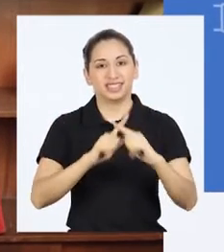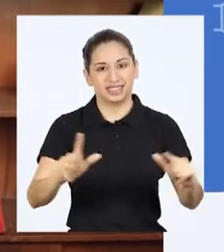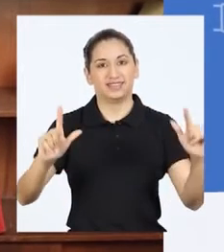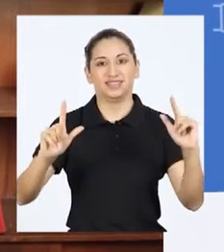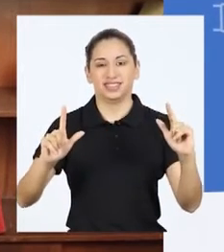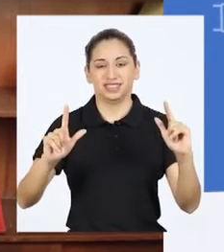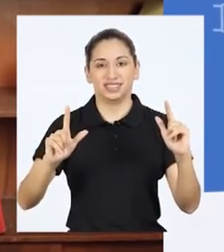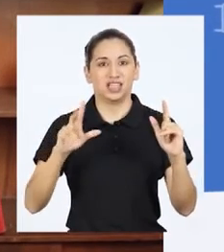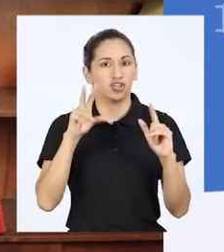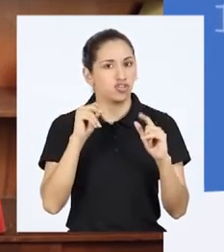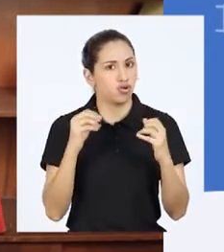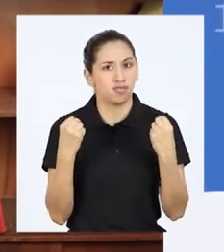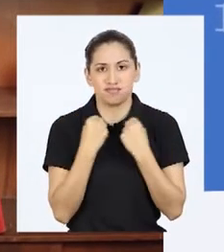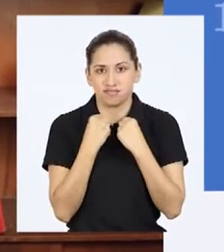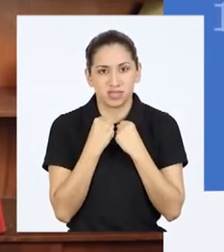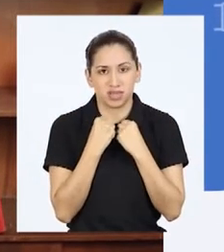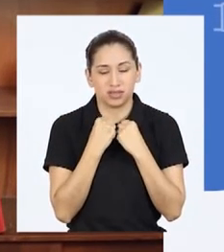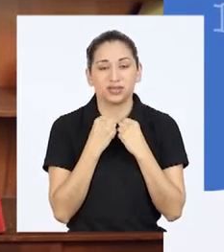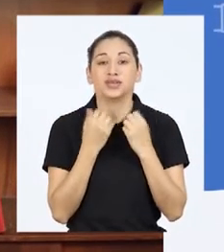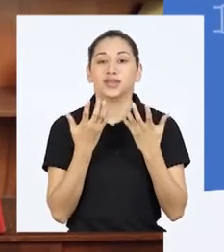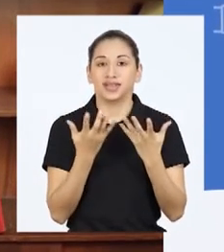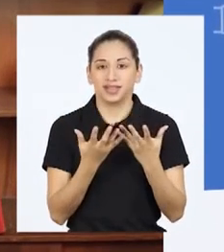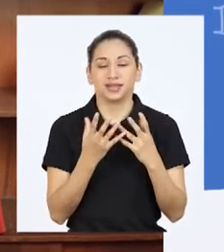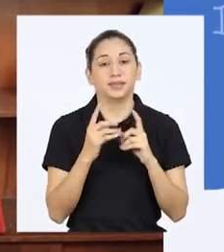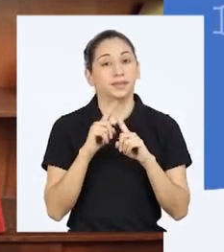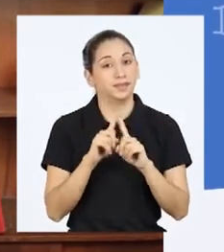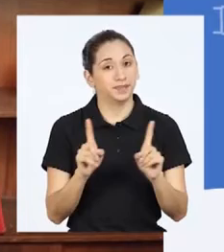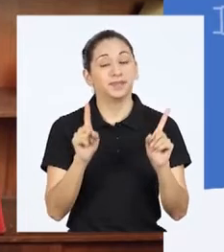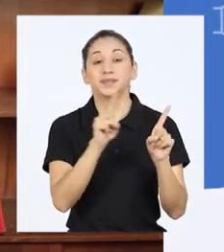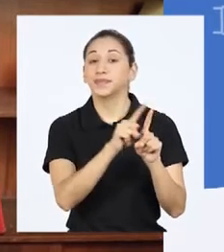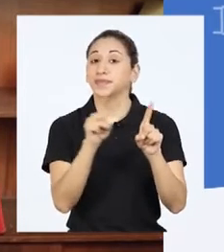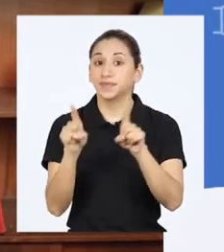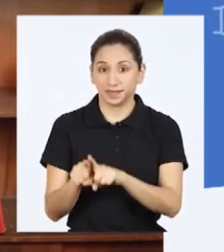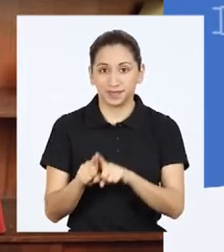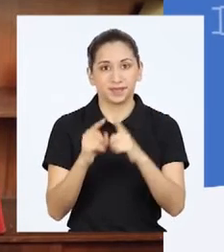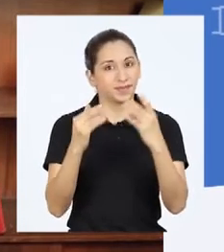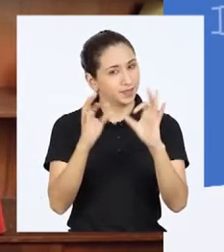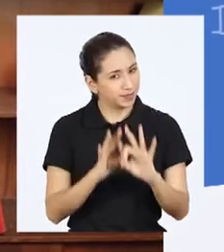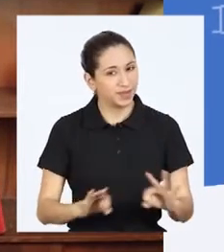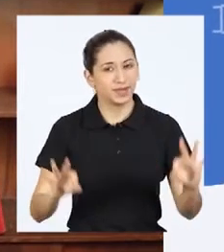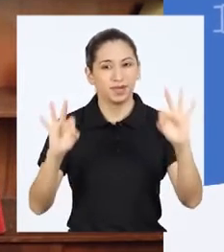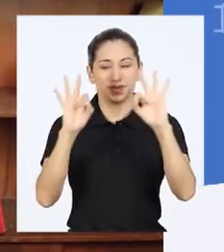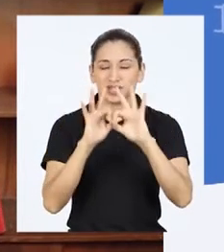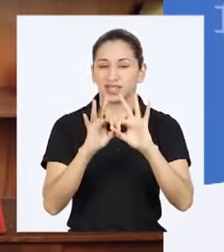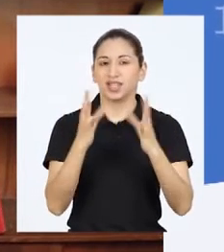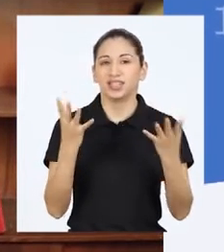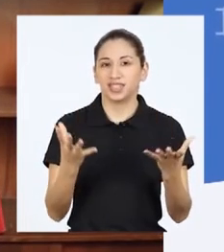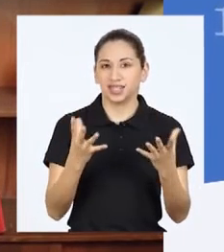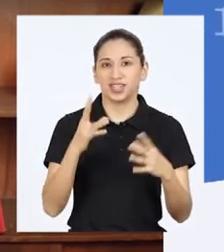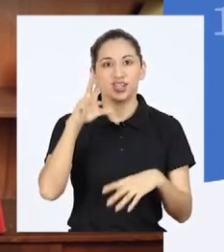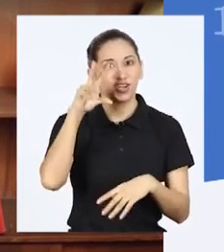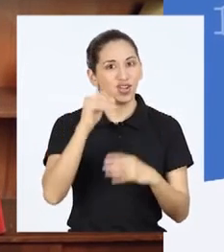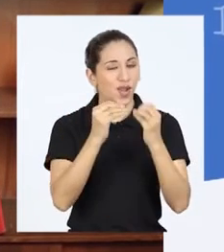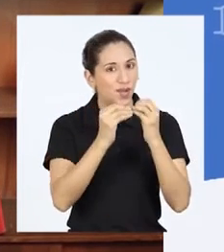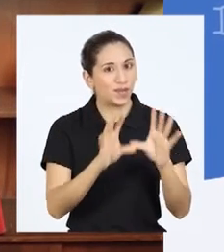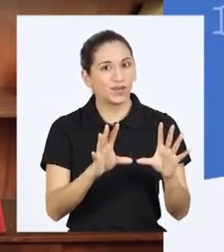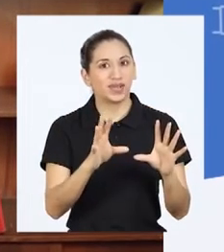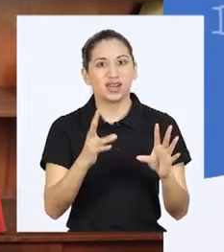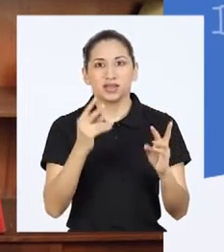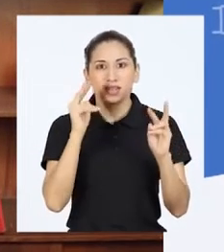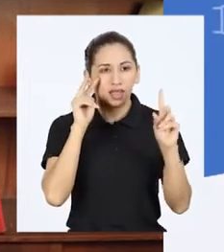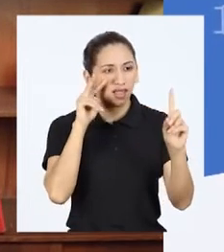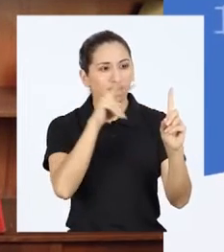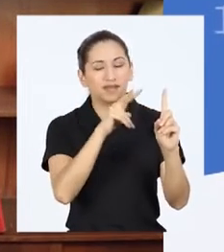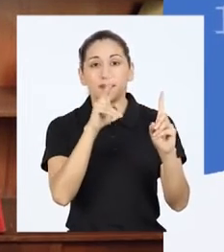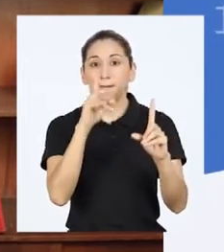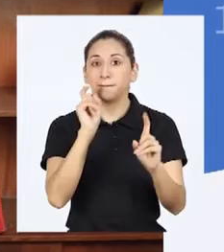libertad y sin temor. Sin embargo, también es muy importante no perder de vista la